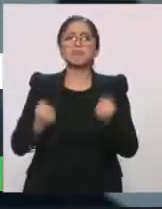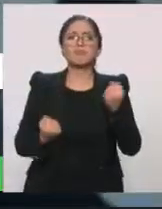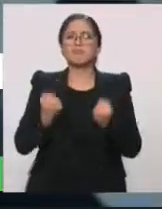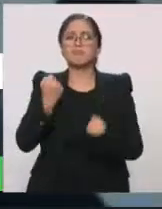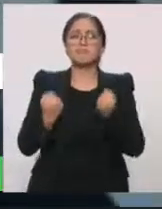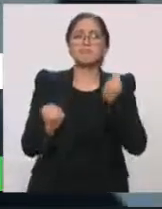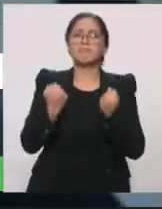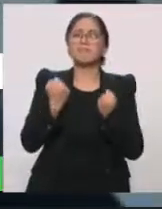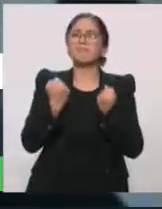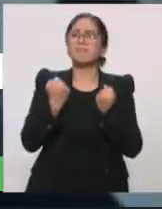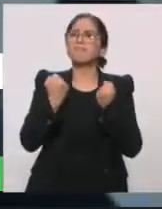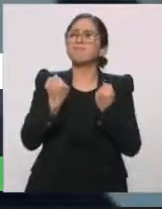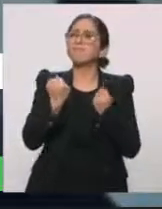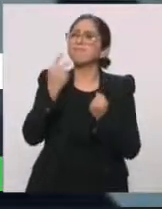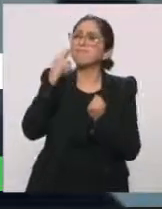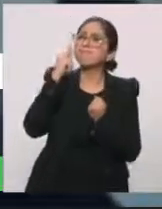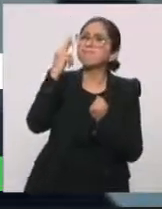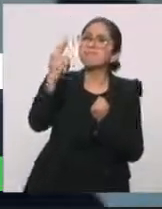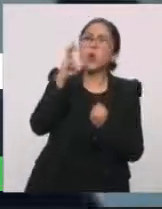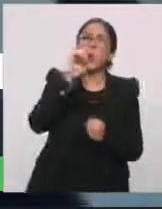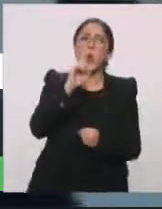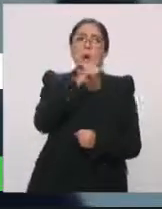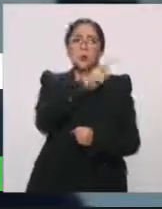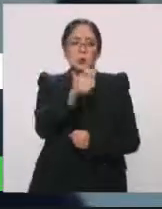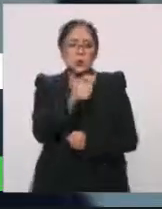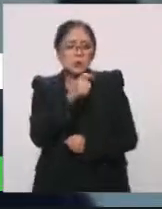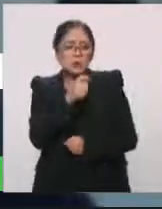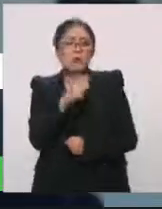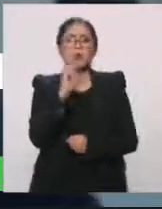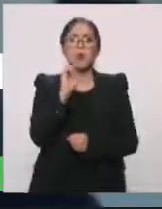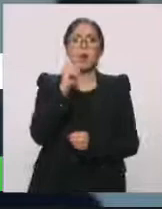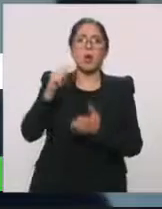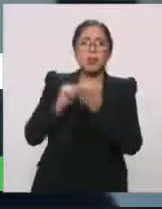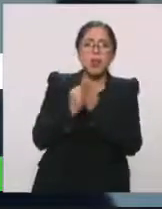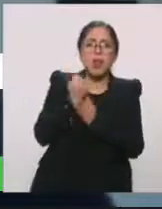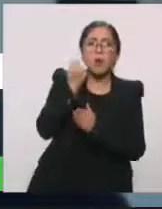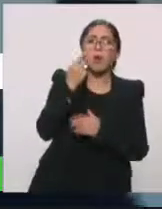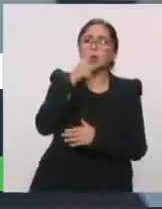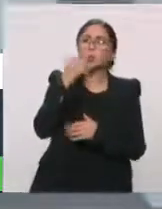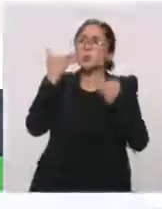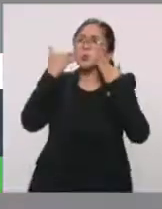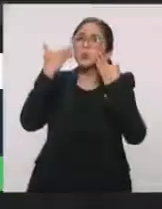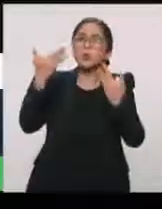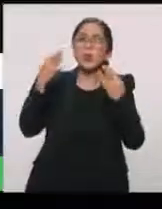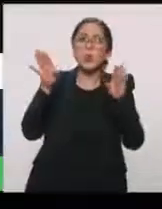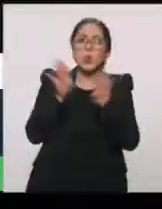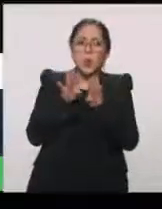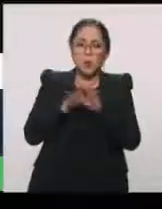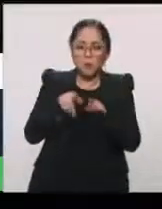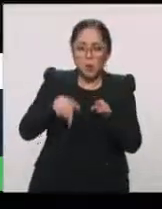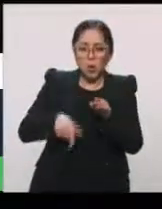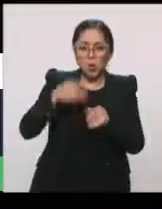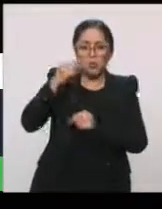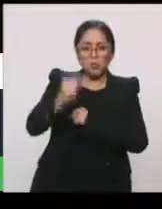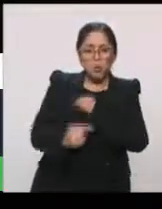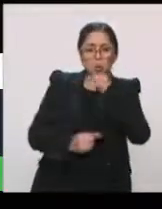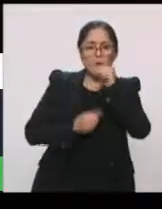o en Xochimilco mismo, en Tláhuac, uno va notando cómo la mancha urbana, cómo nosotros